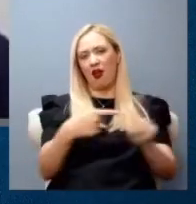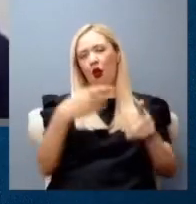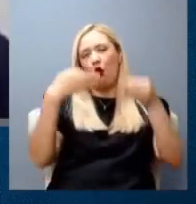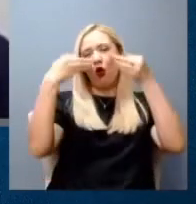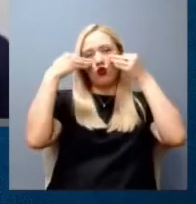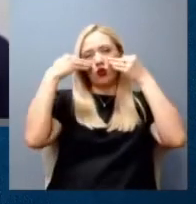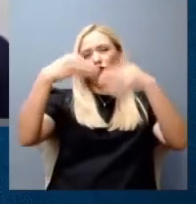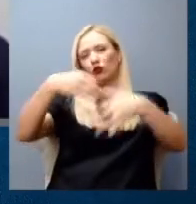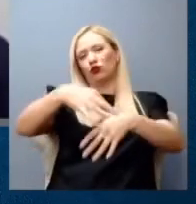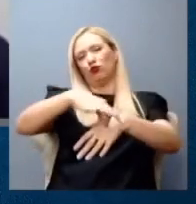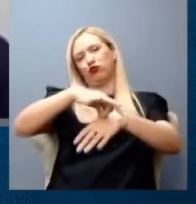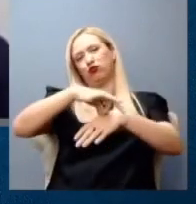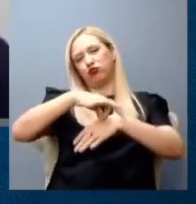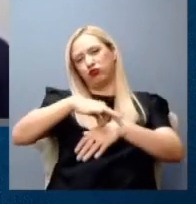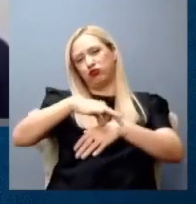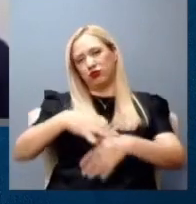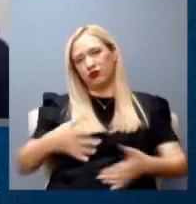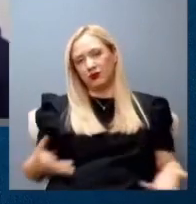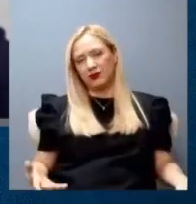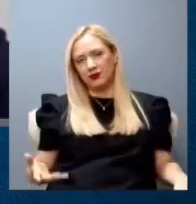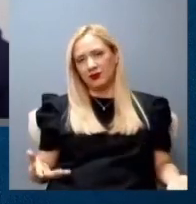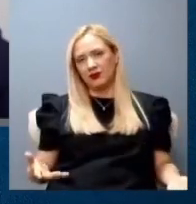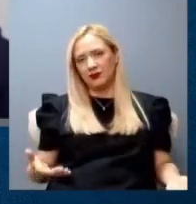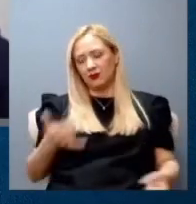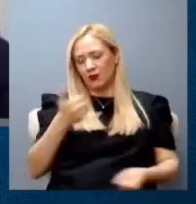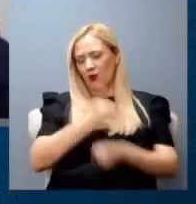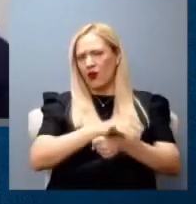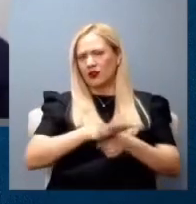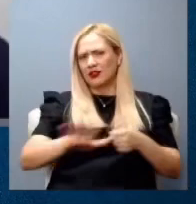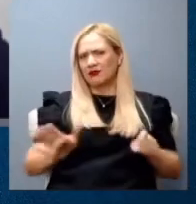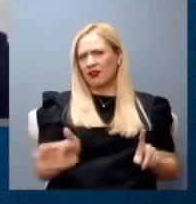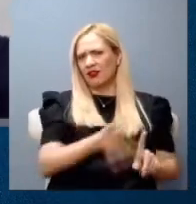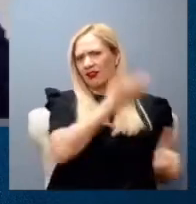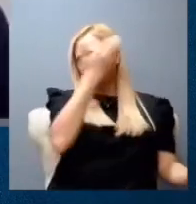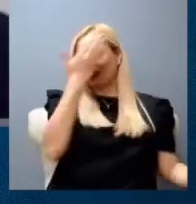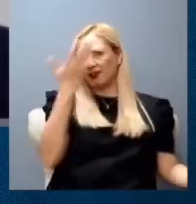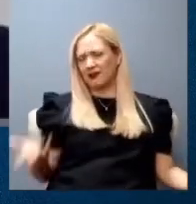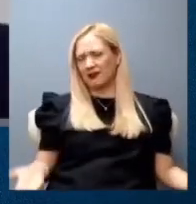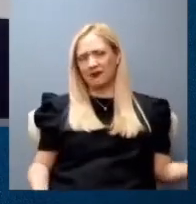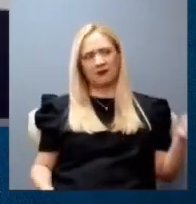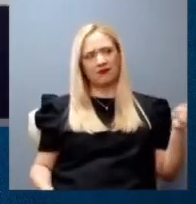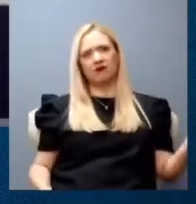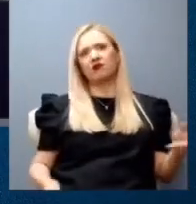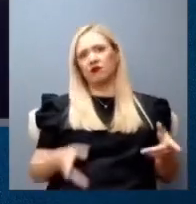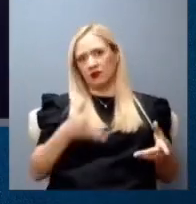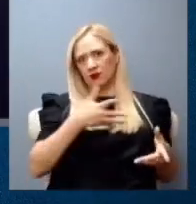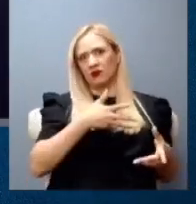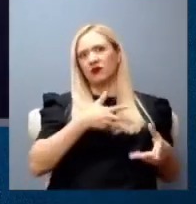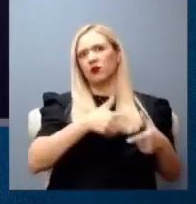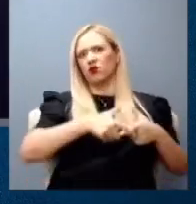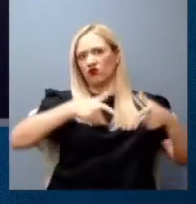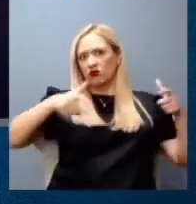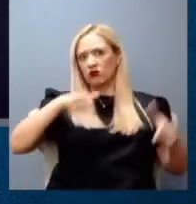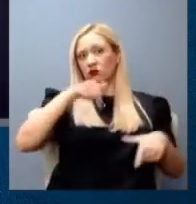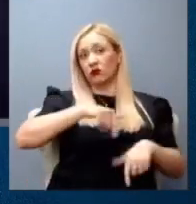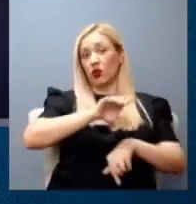hubiera sido posible, primero, porque pues existe un movimiento de víctimas en Colombia muy fuerte